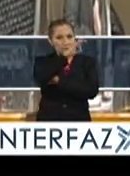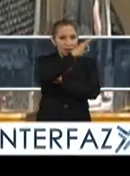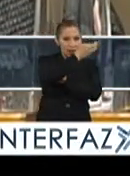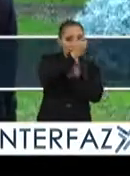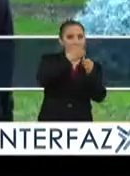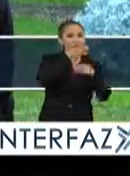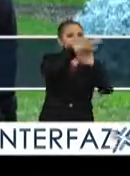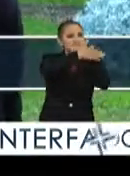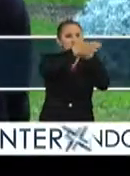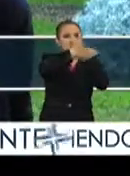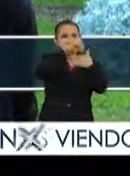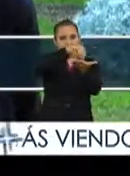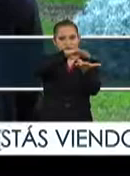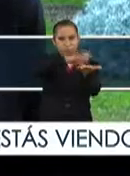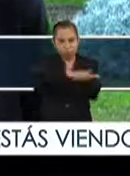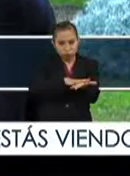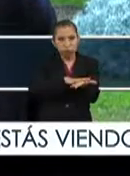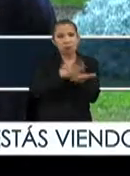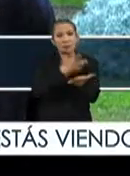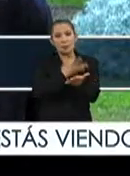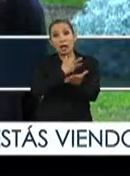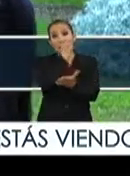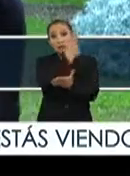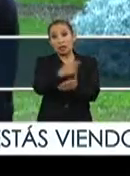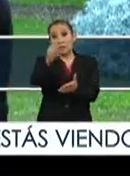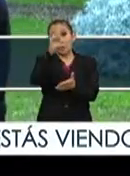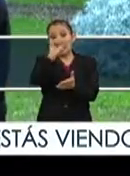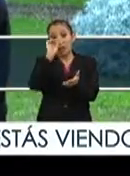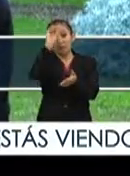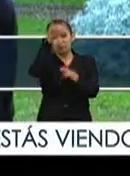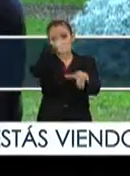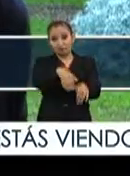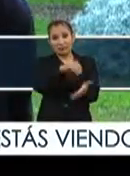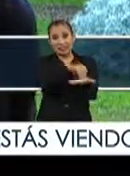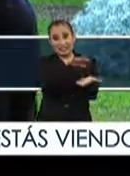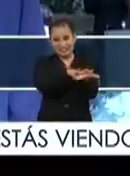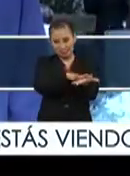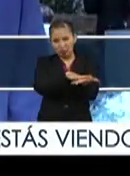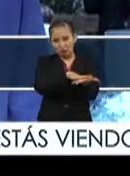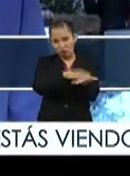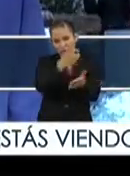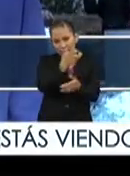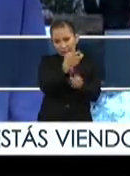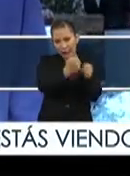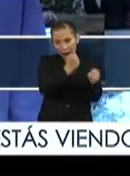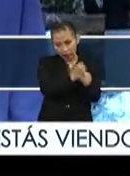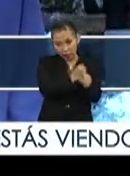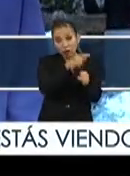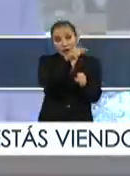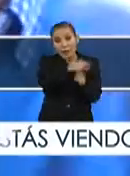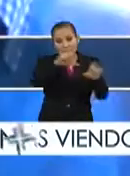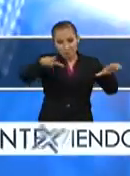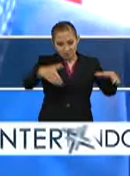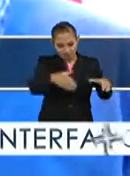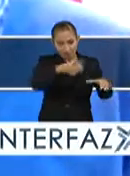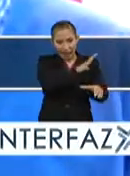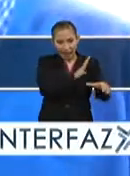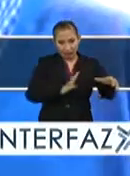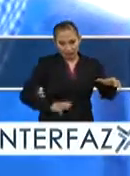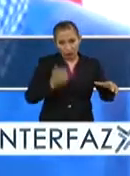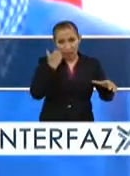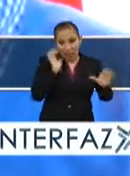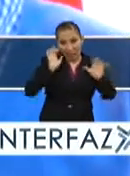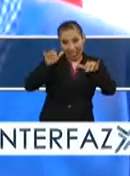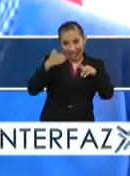se abren las inscripciones, hemos tenido más de 120 inscripciones este año y del conjunto de